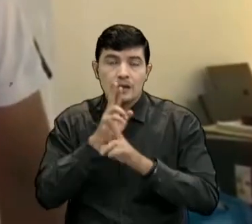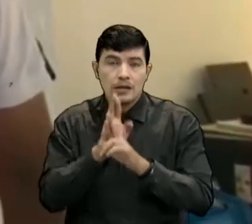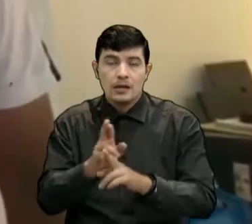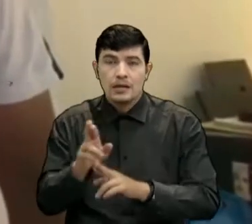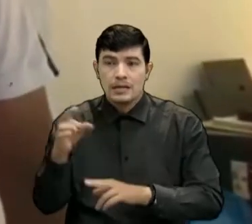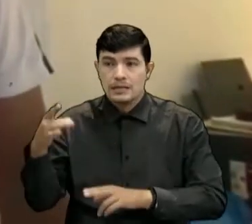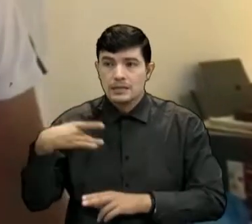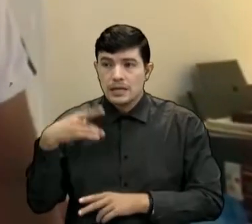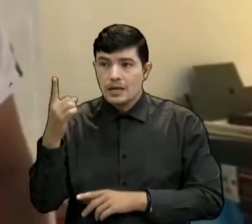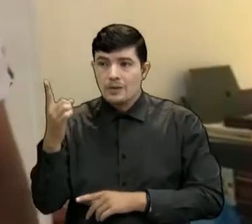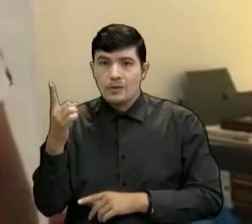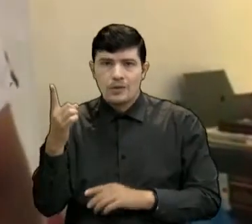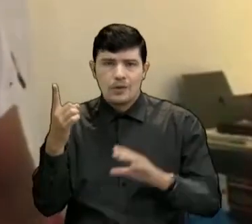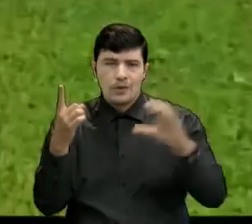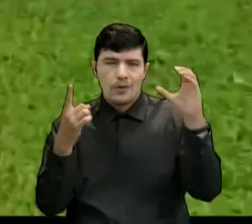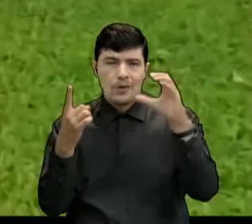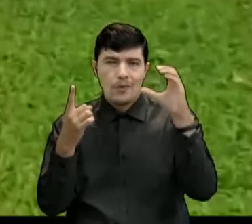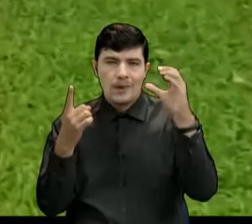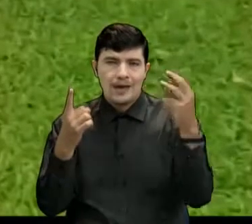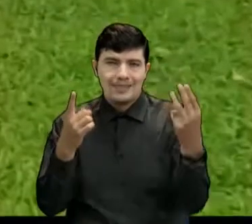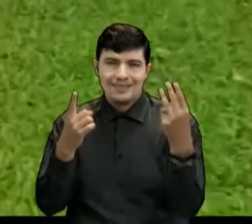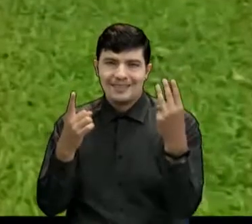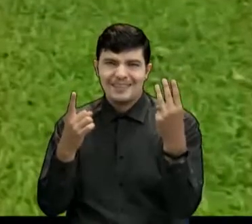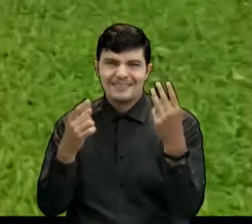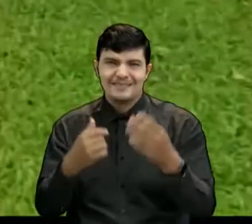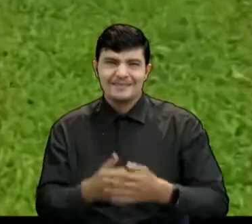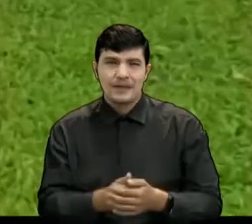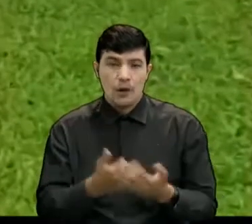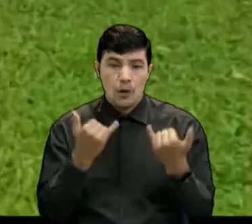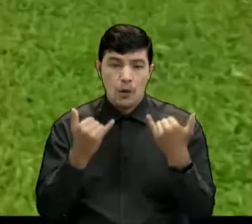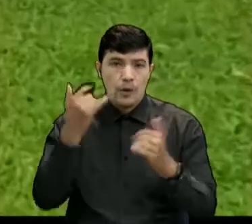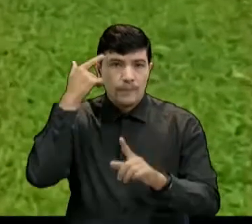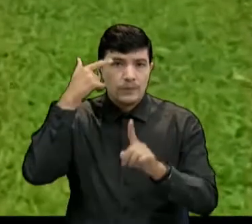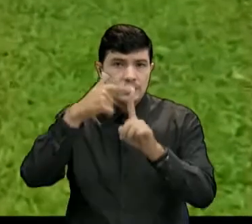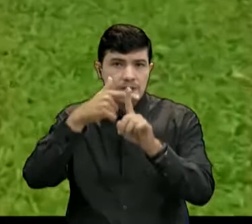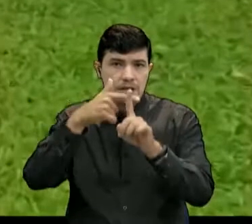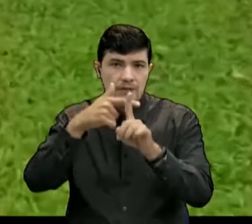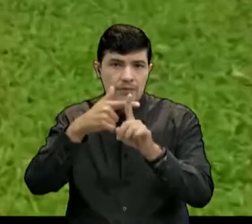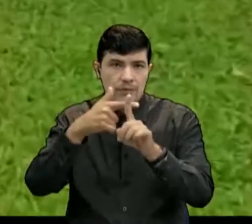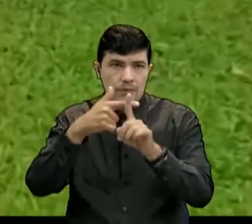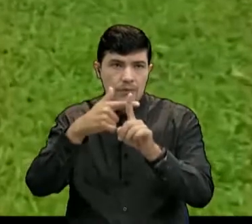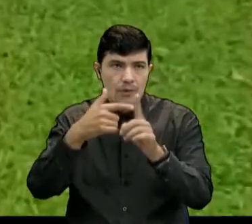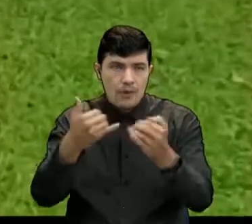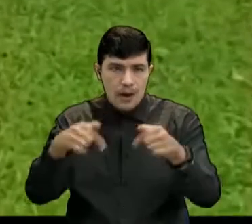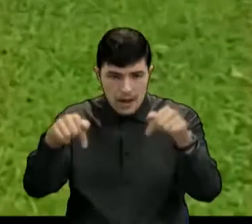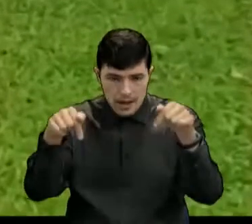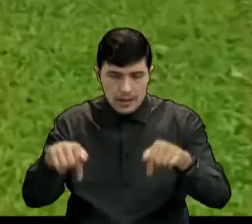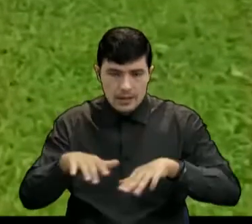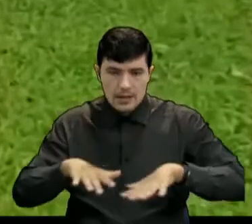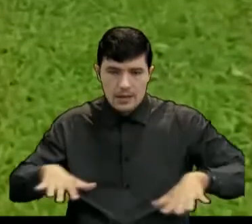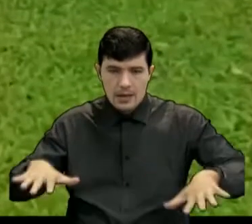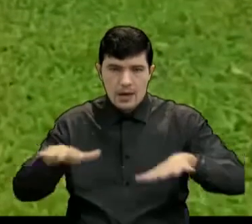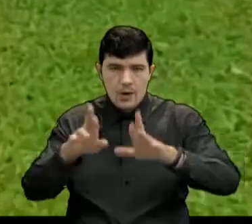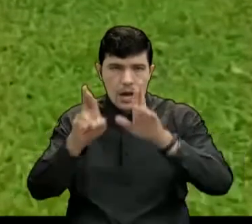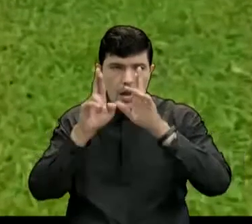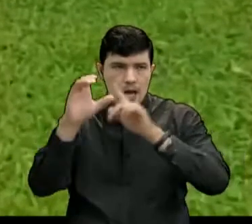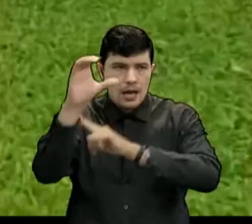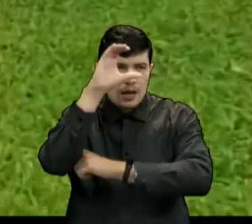1, Colombia 3. Hoy, más positivo que nunca, estamos deseando